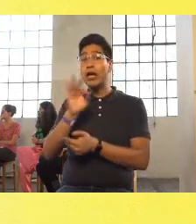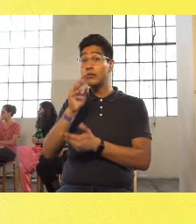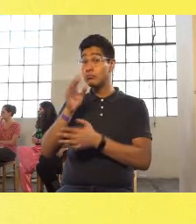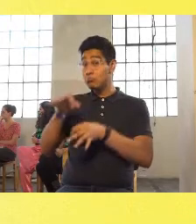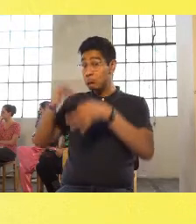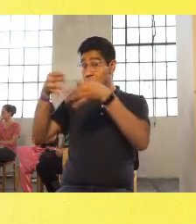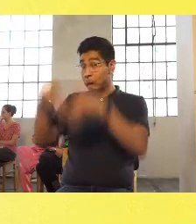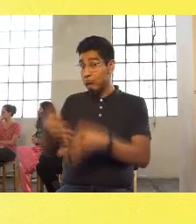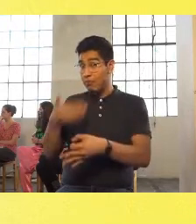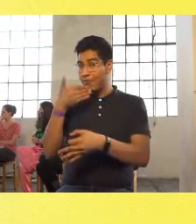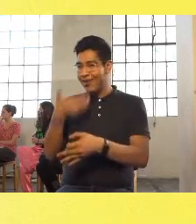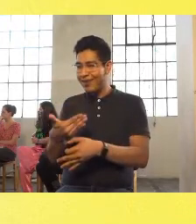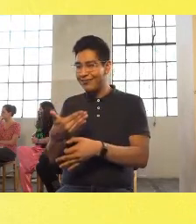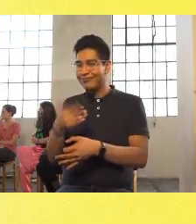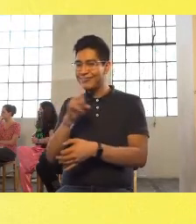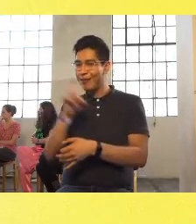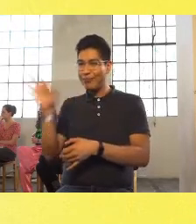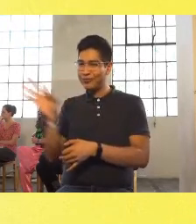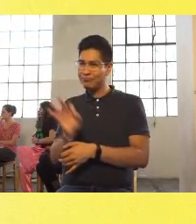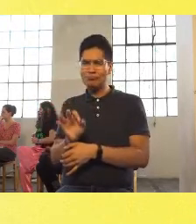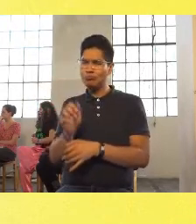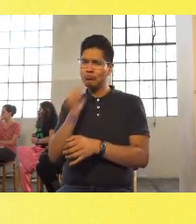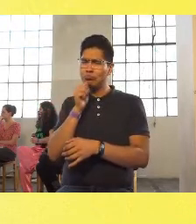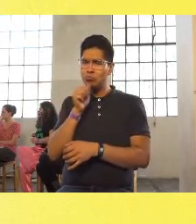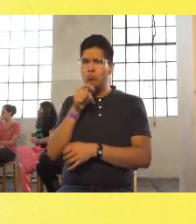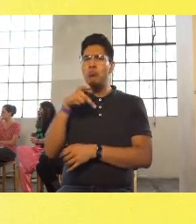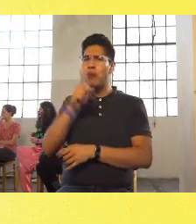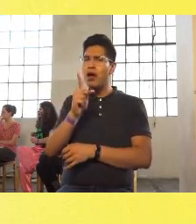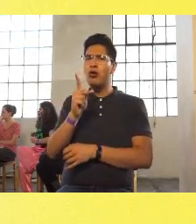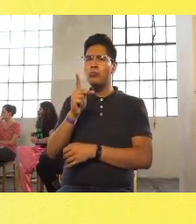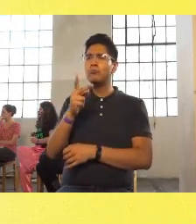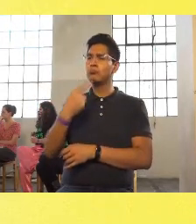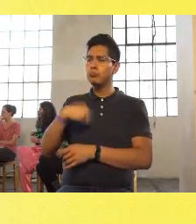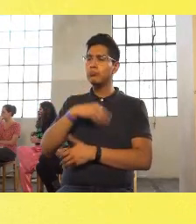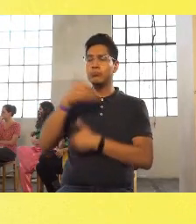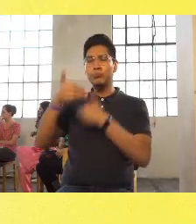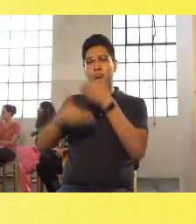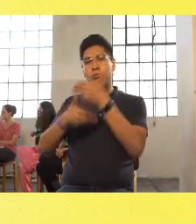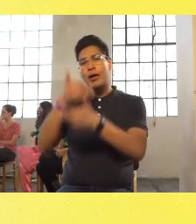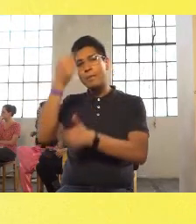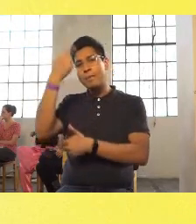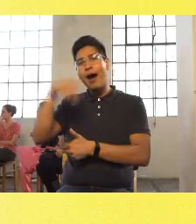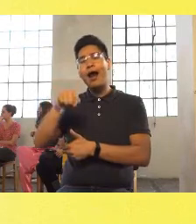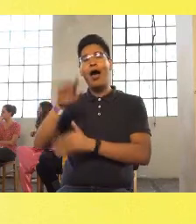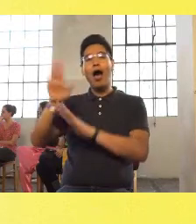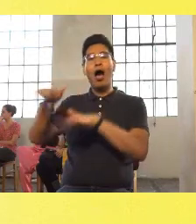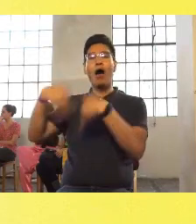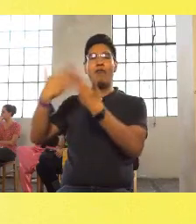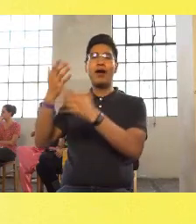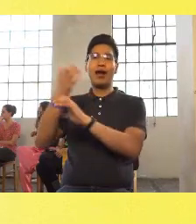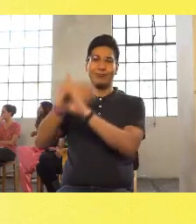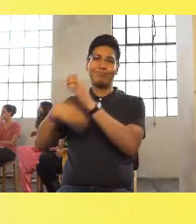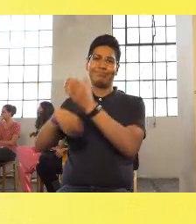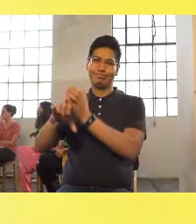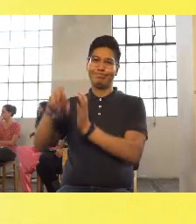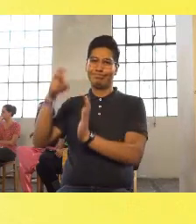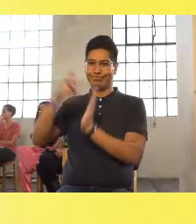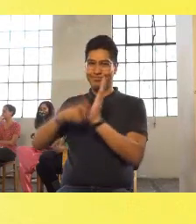errores, pero siempre estamos caminando como sobre ellos, ¿no? Y como para lograr cosas, no sé, mover cosas por ahí y que nos